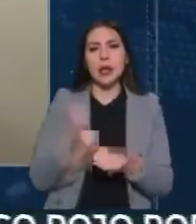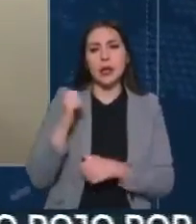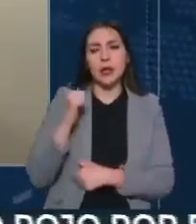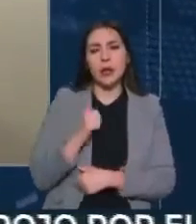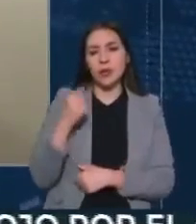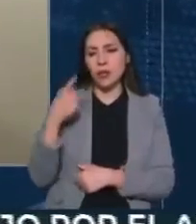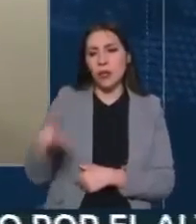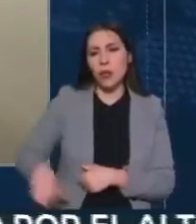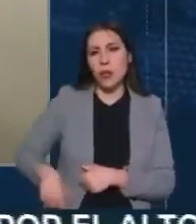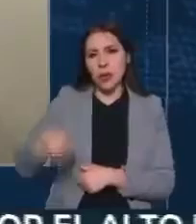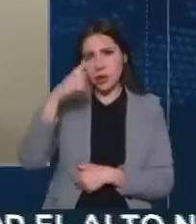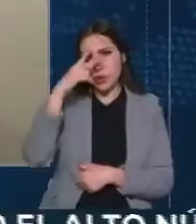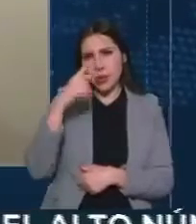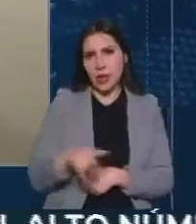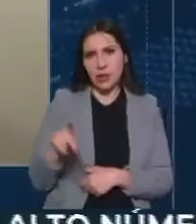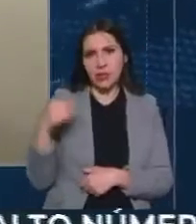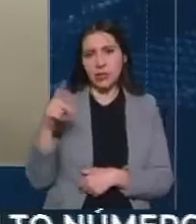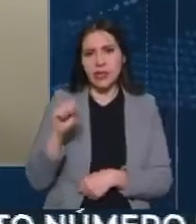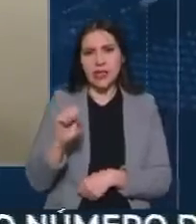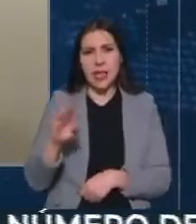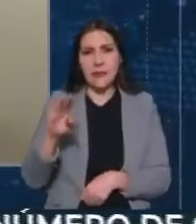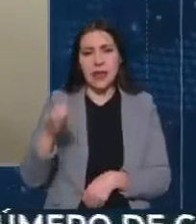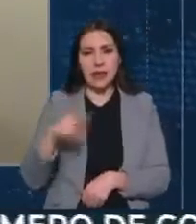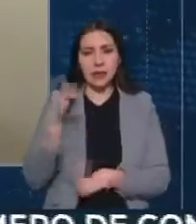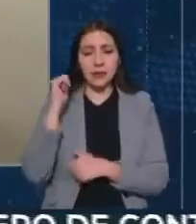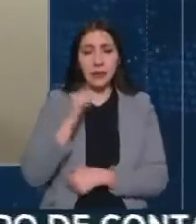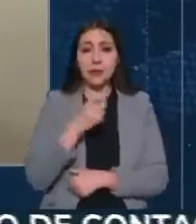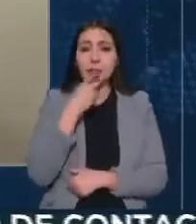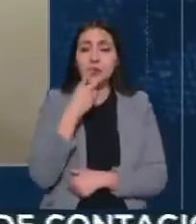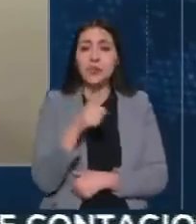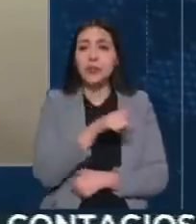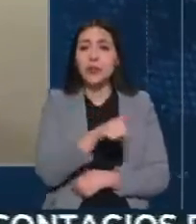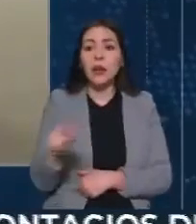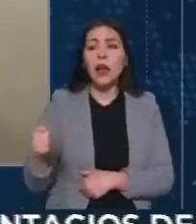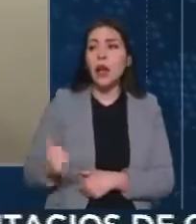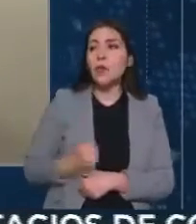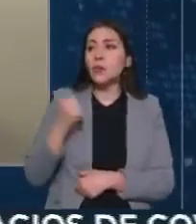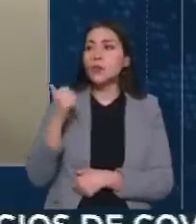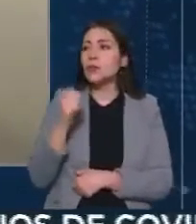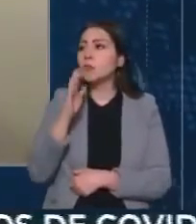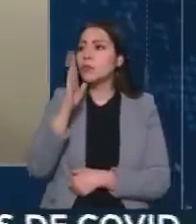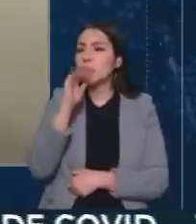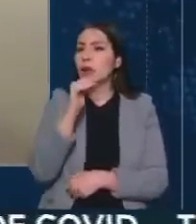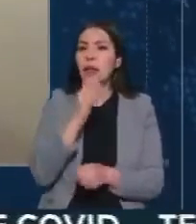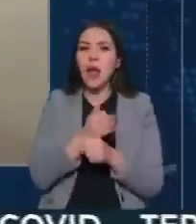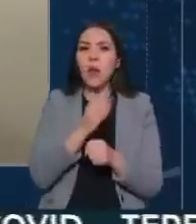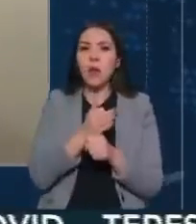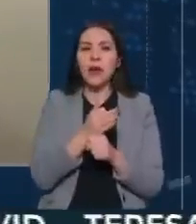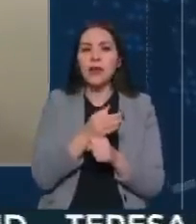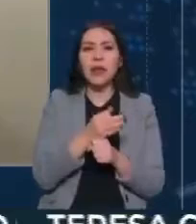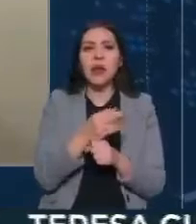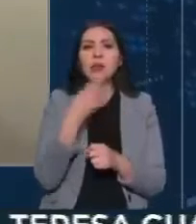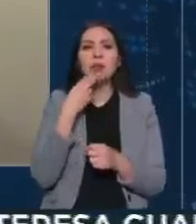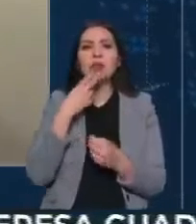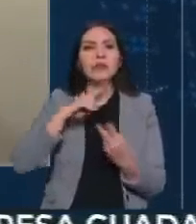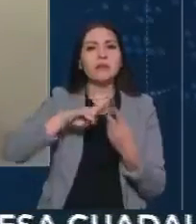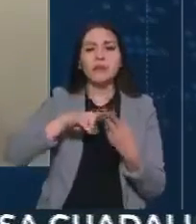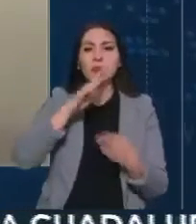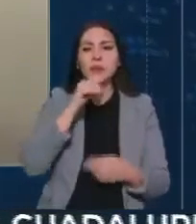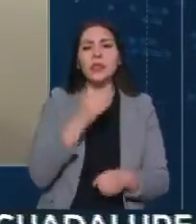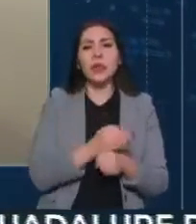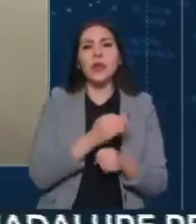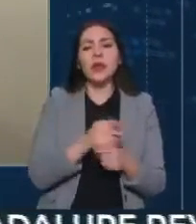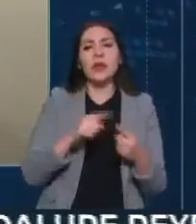ha denunciado que justamente aprovechándose de que esta veda, ellos no pueden usar el hashtag, lo está utilizando Felipe Calderón, Claudio